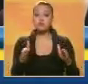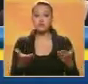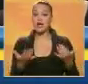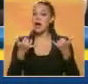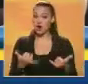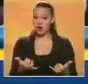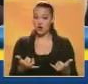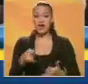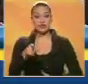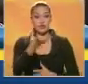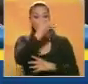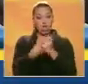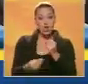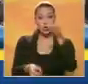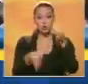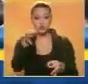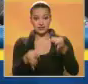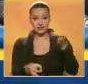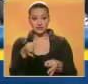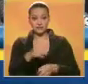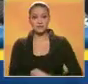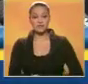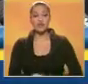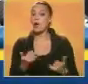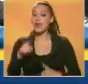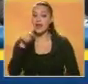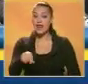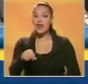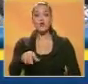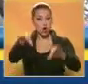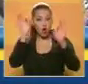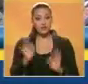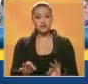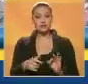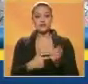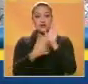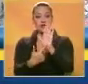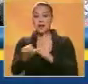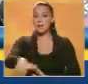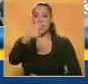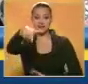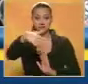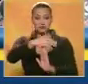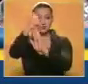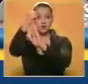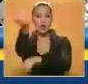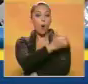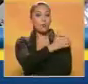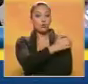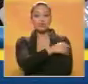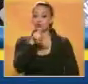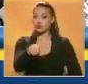este momento es un prófugo de la justicia, se ha convertido en el vocero oficial y el máximo representante de la